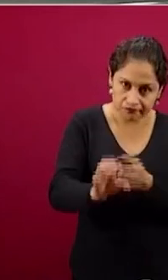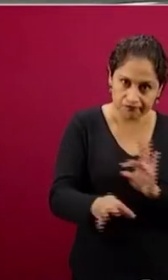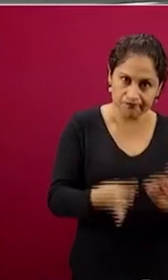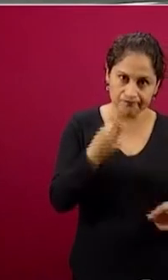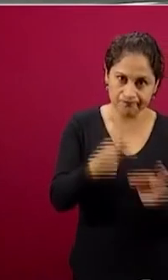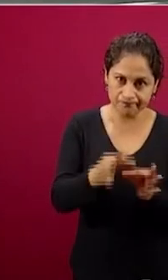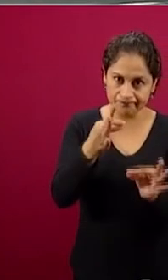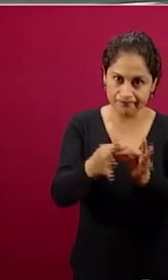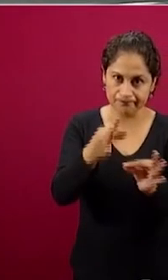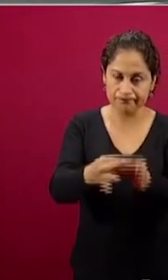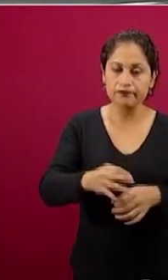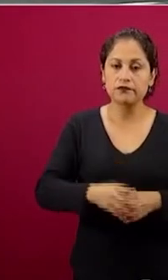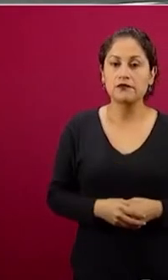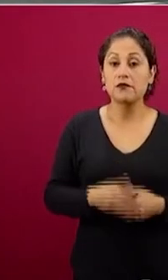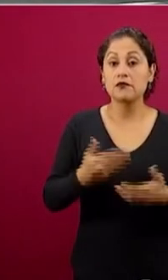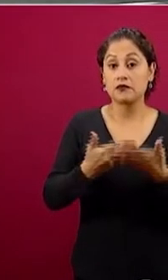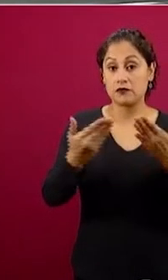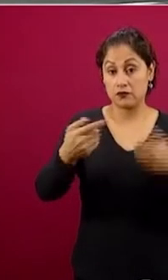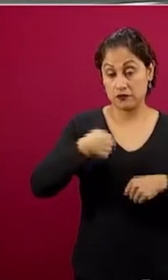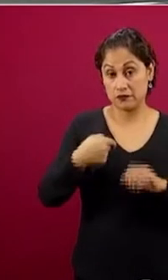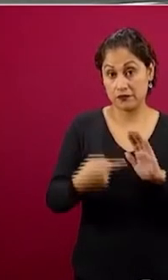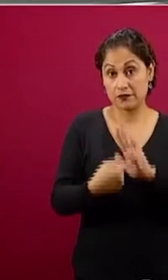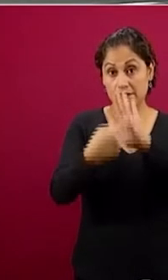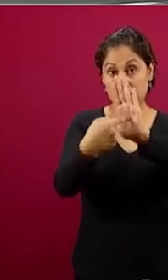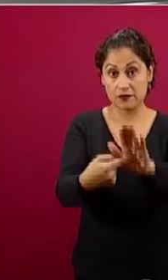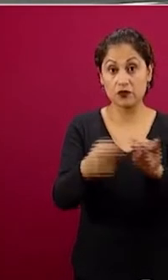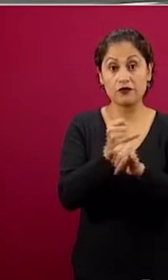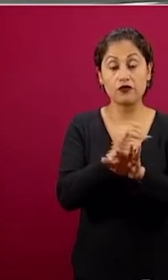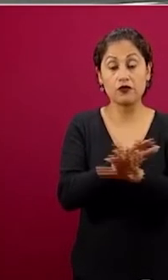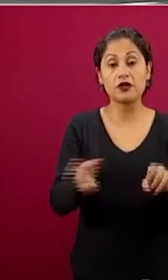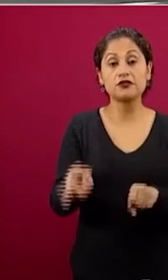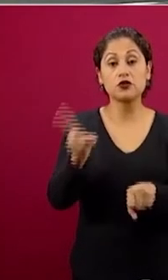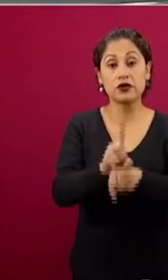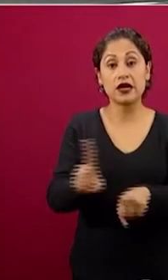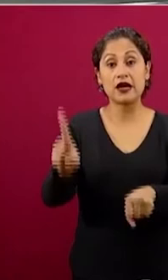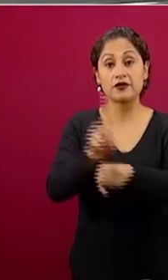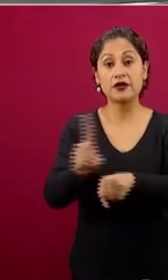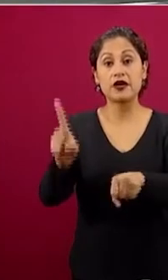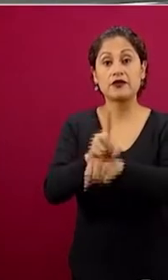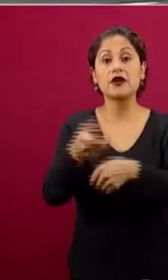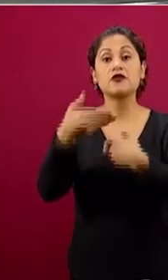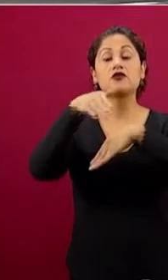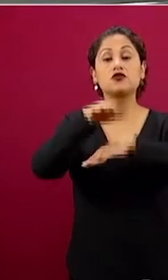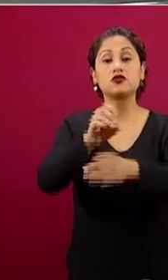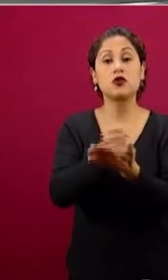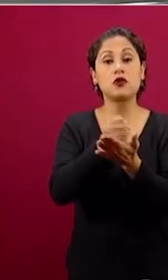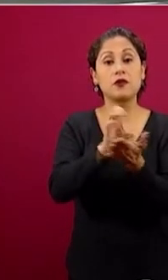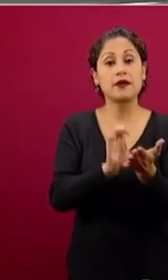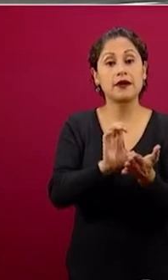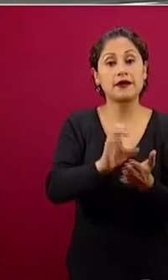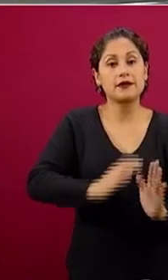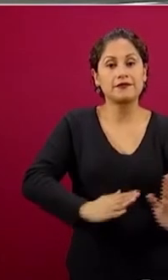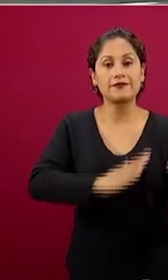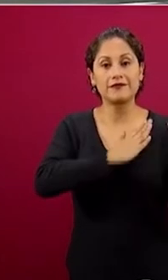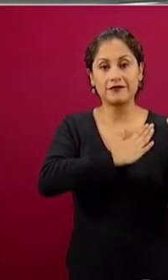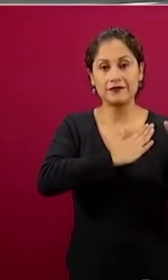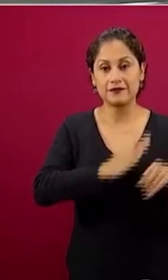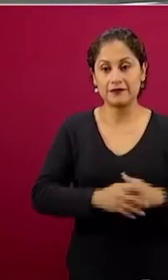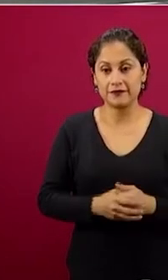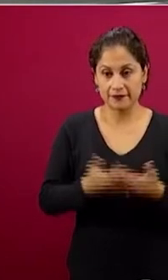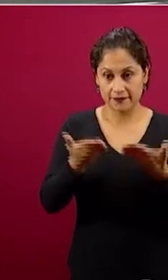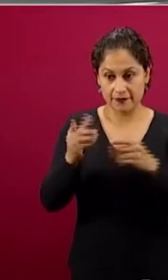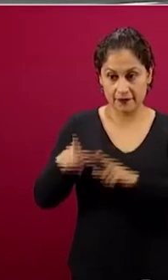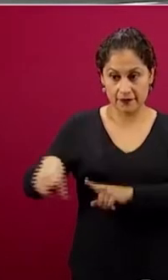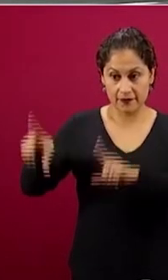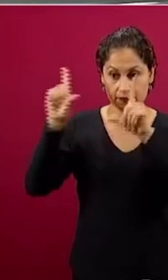El reporte diario sobre los créditos a la palabra. Adelante, por favor. Pues